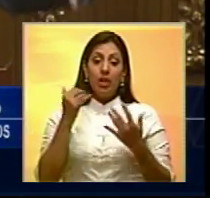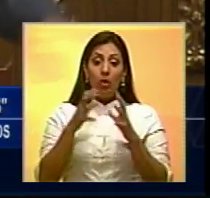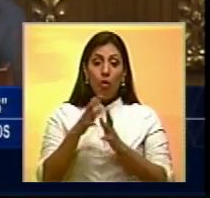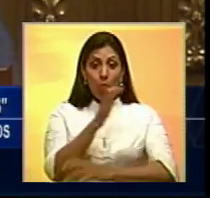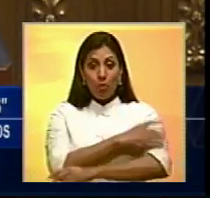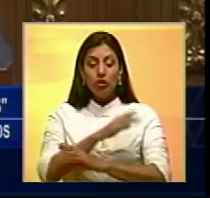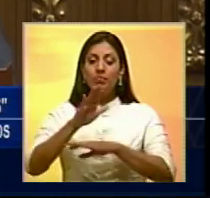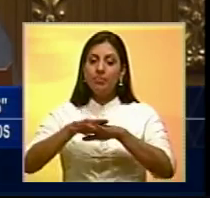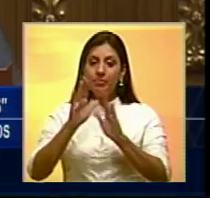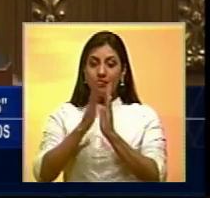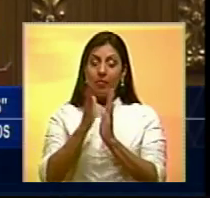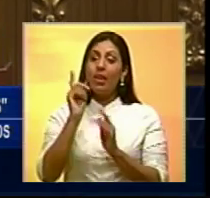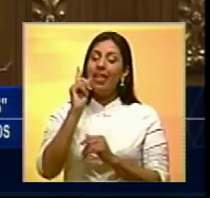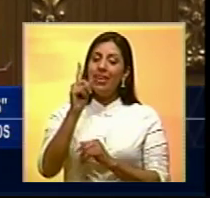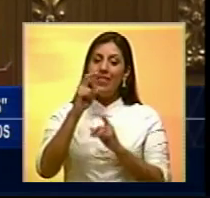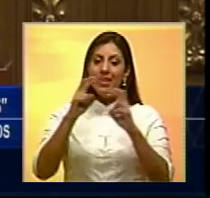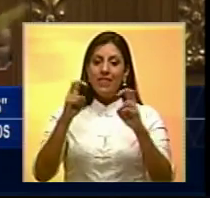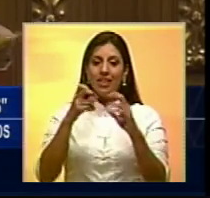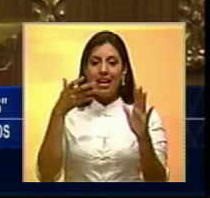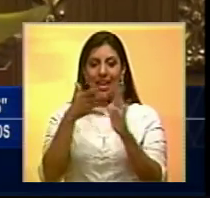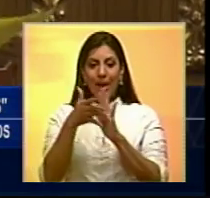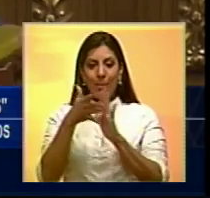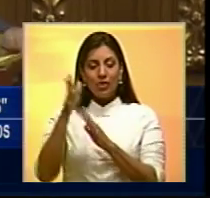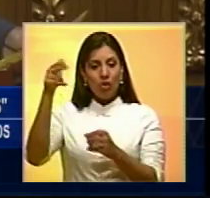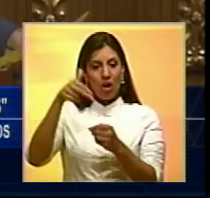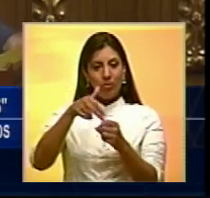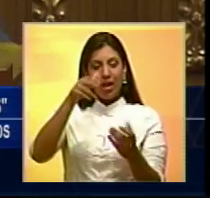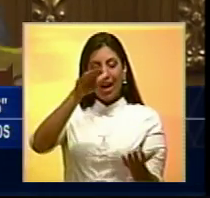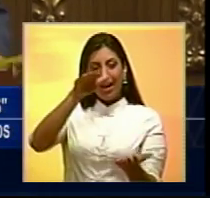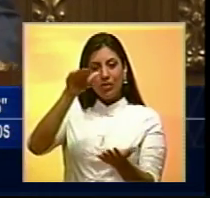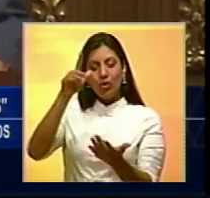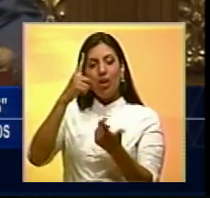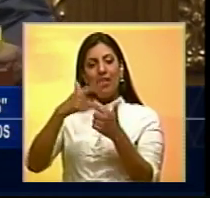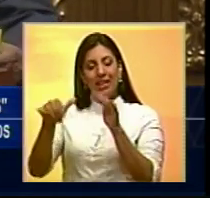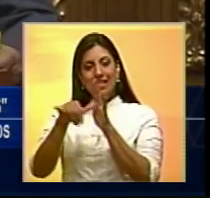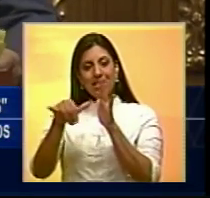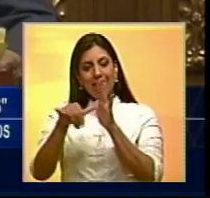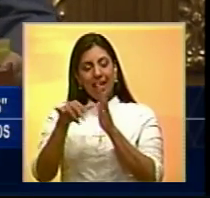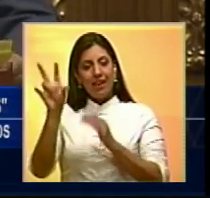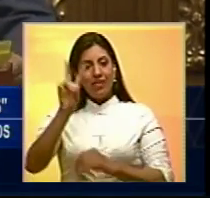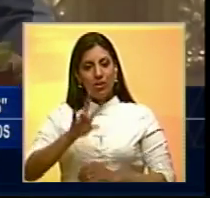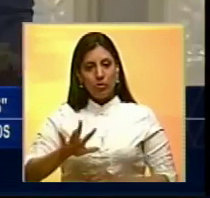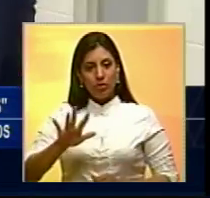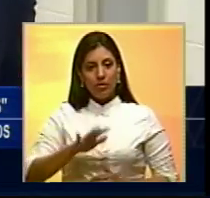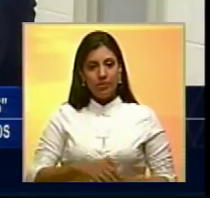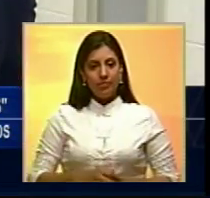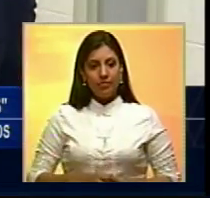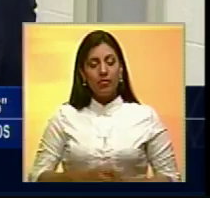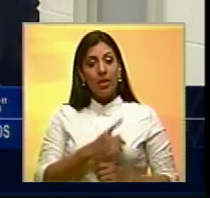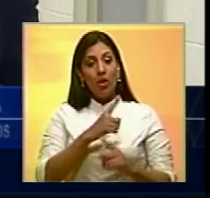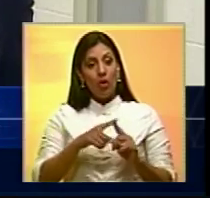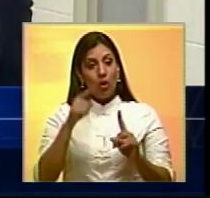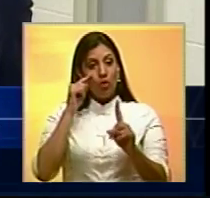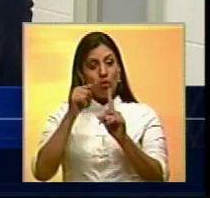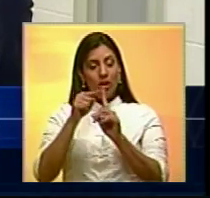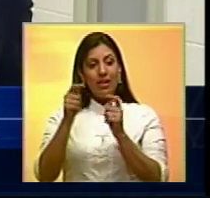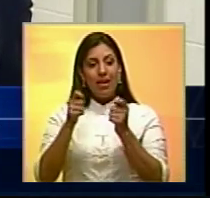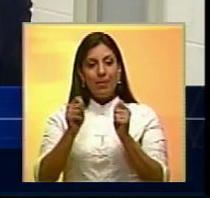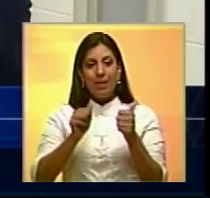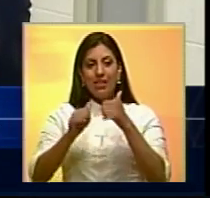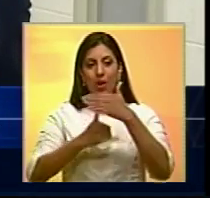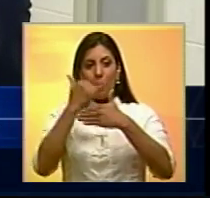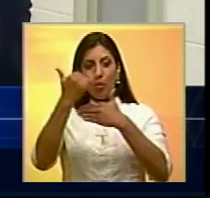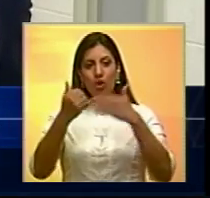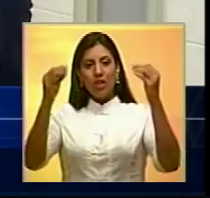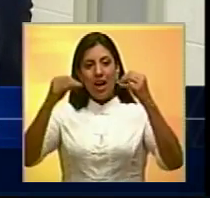también solicitaron que se investigue la distribución del combustible en los demás estados limítrofes de Venezuela. Uno de los puntos que destaca este